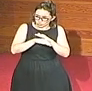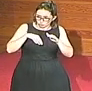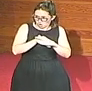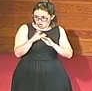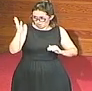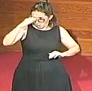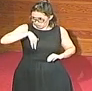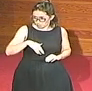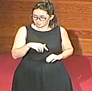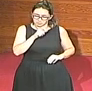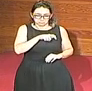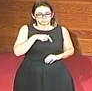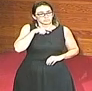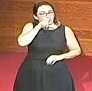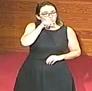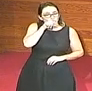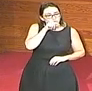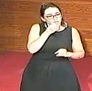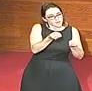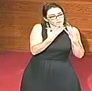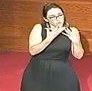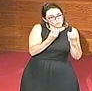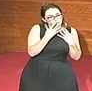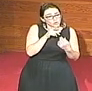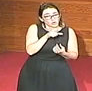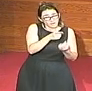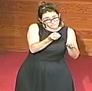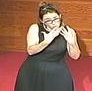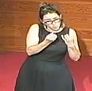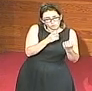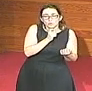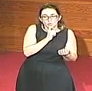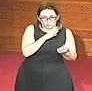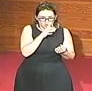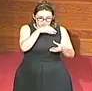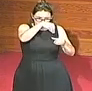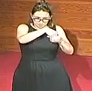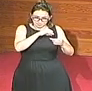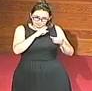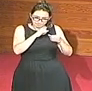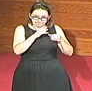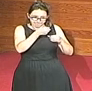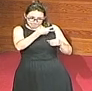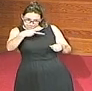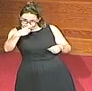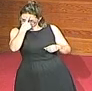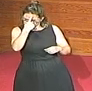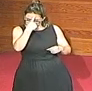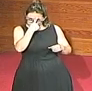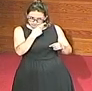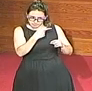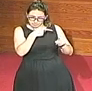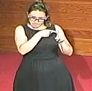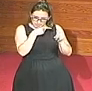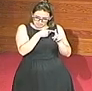Twitter está informándose por un algoritmo que está dándole, además, preferencia a los contenidos cada vez más radicales. O sea, si uno